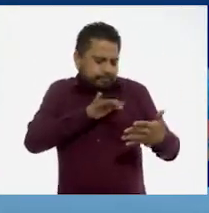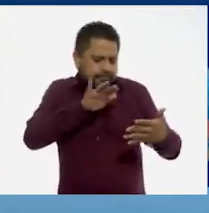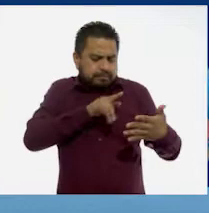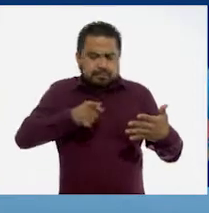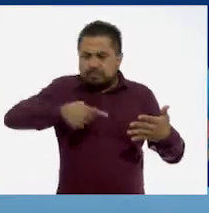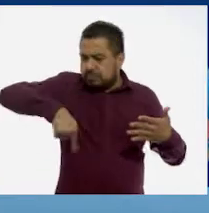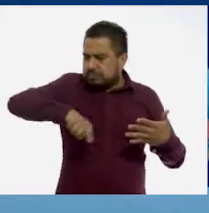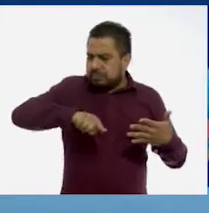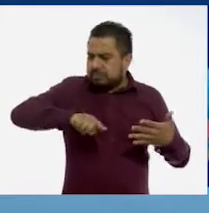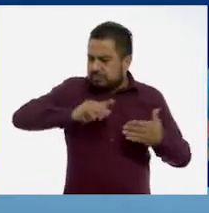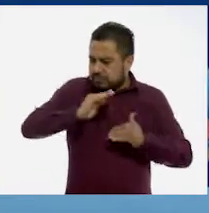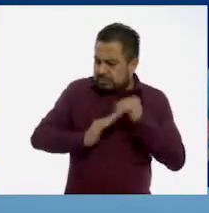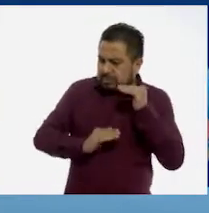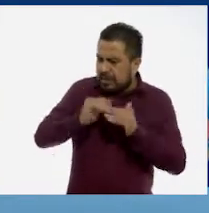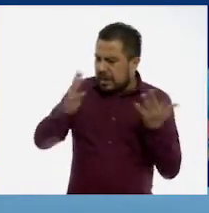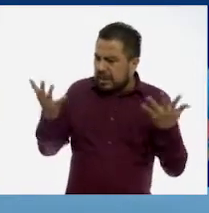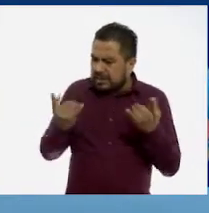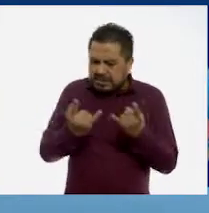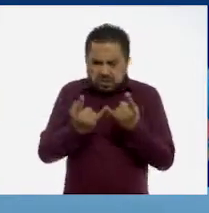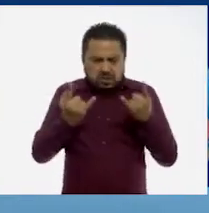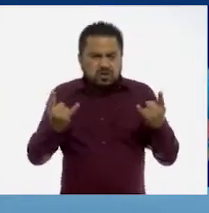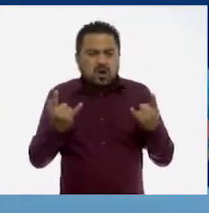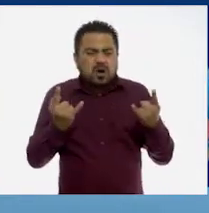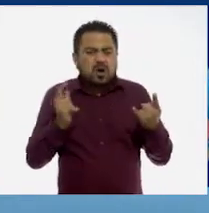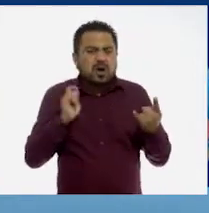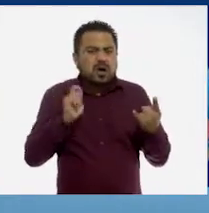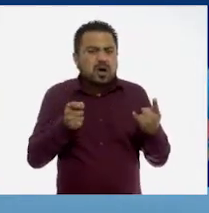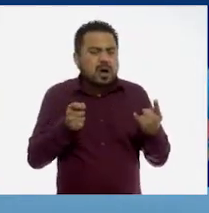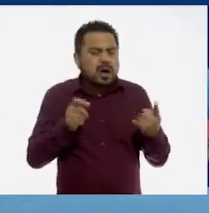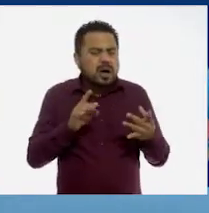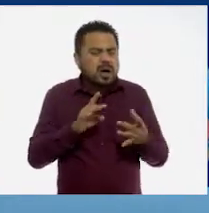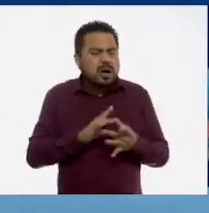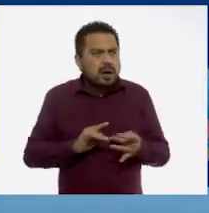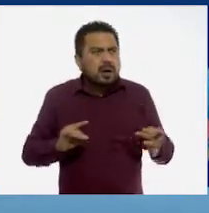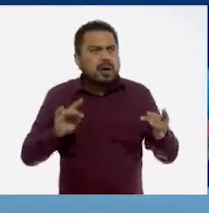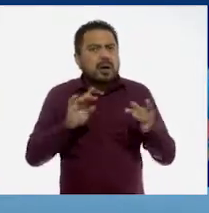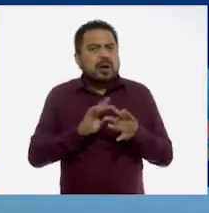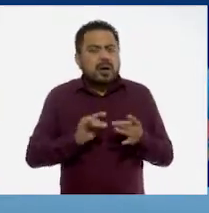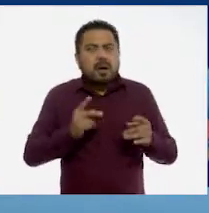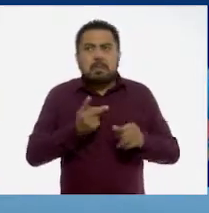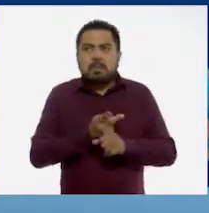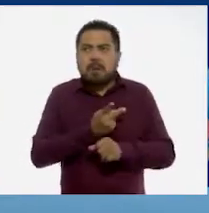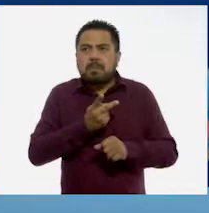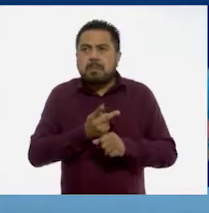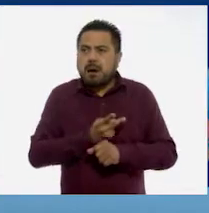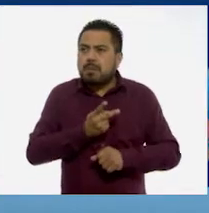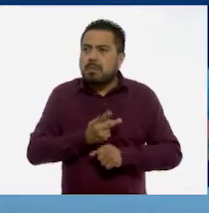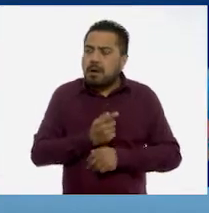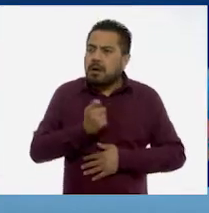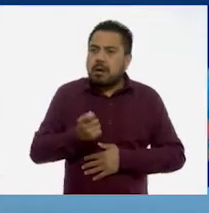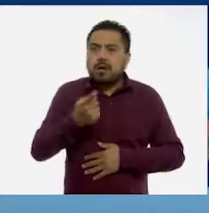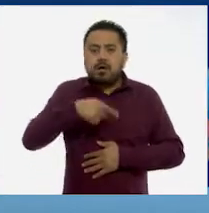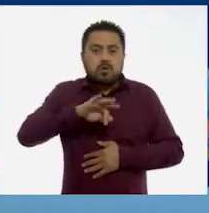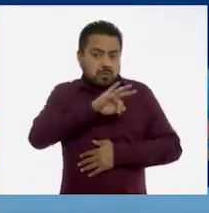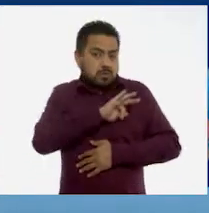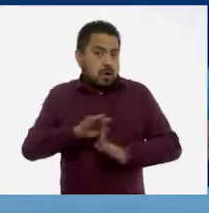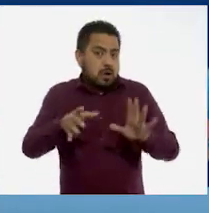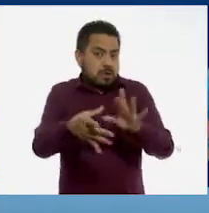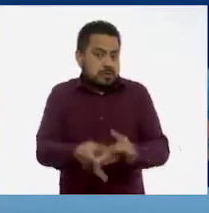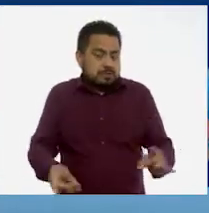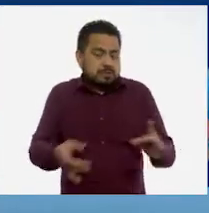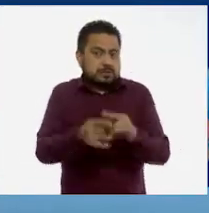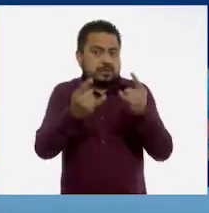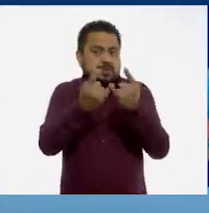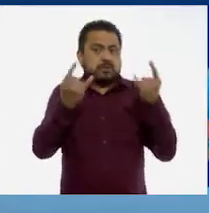ser quienes construyen las historias, los que van a ir describiendo los sucesos. Y pues podemos contar las historias,